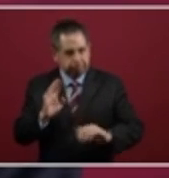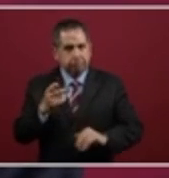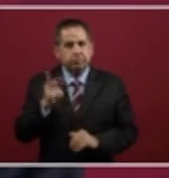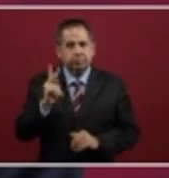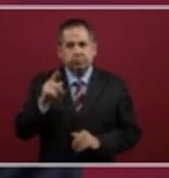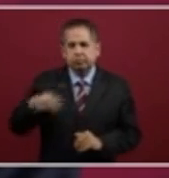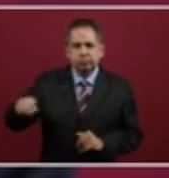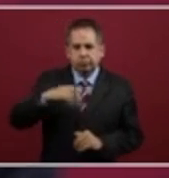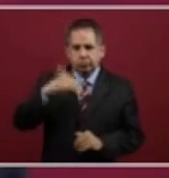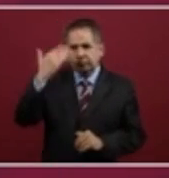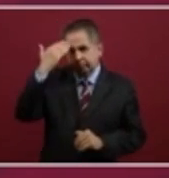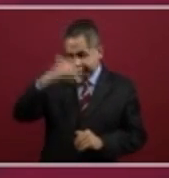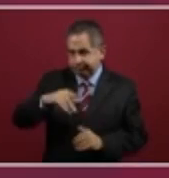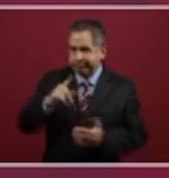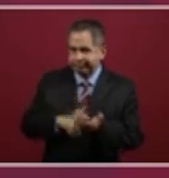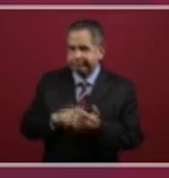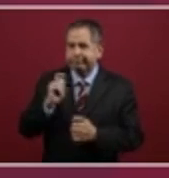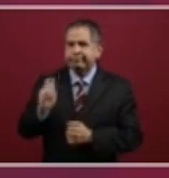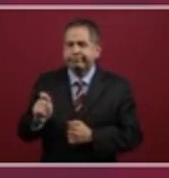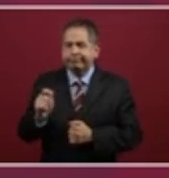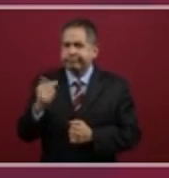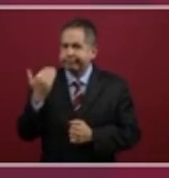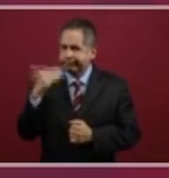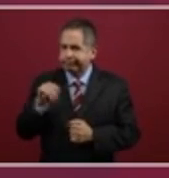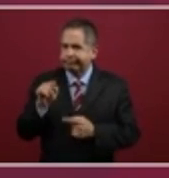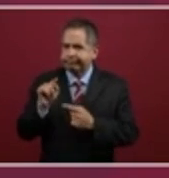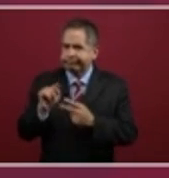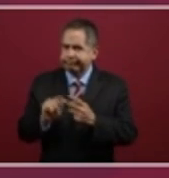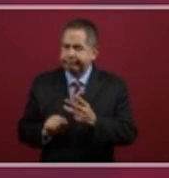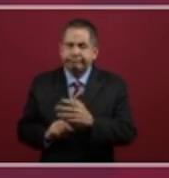pero ellos saben porque son